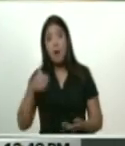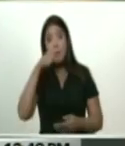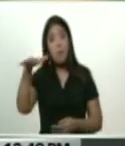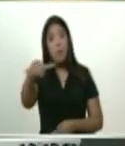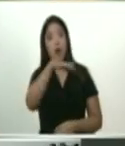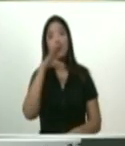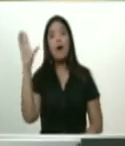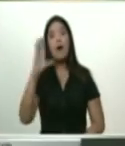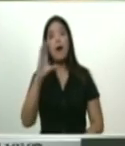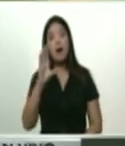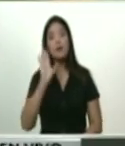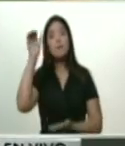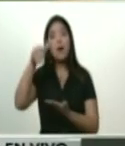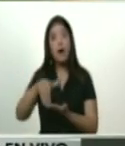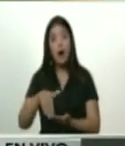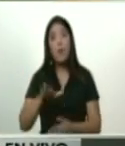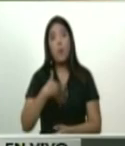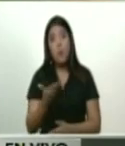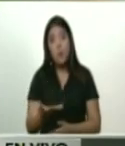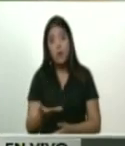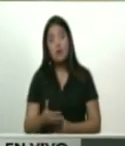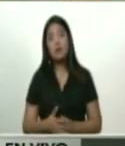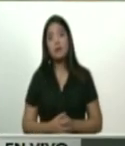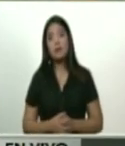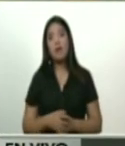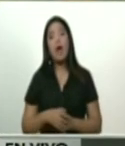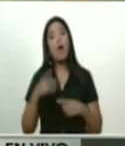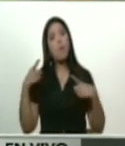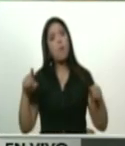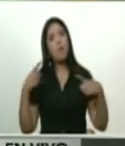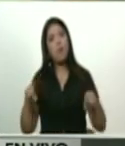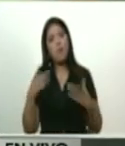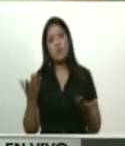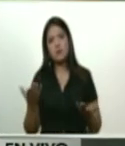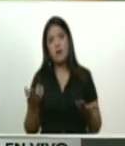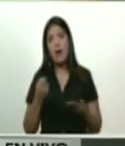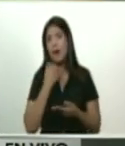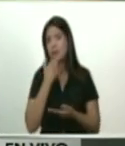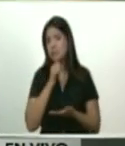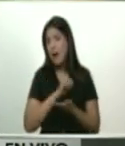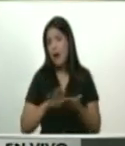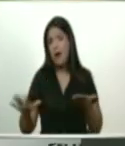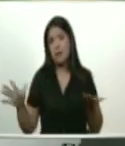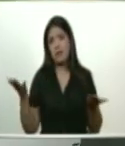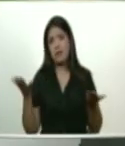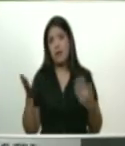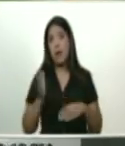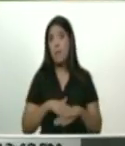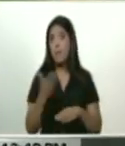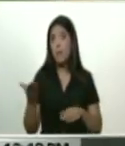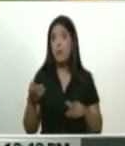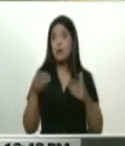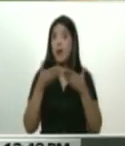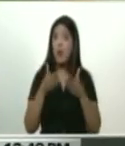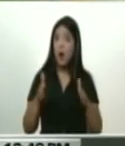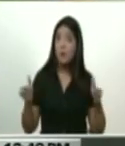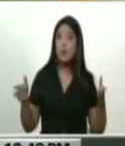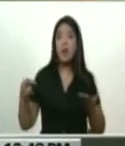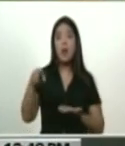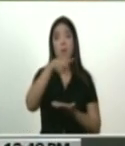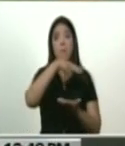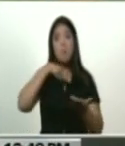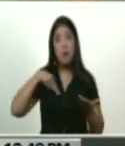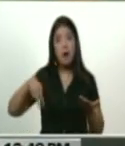pueblo de Caracas y el pueblo de Maracay puedan tener conciertos, imagínate, casi gratuitos, porque los conciertos en los espacios abiertos, en las